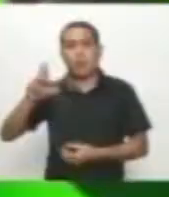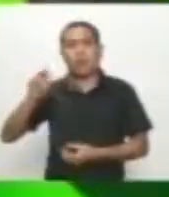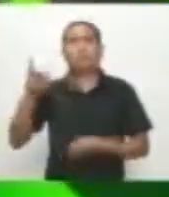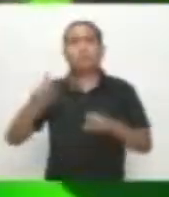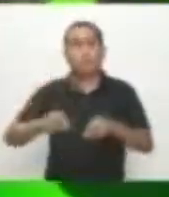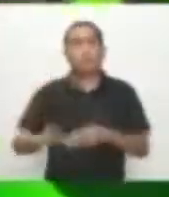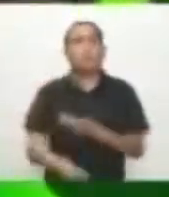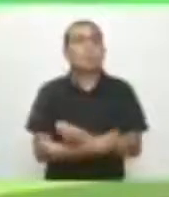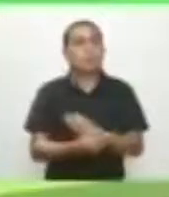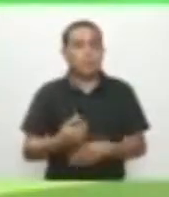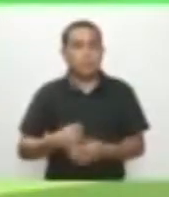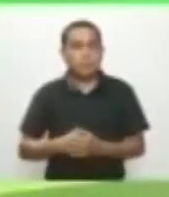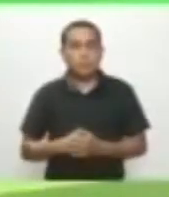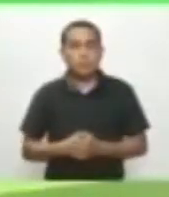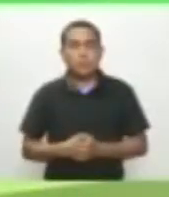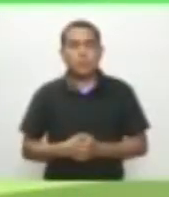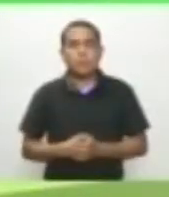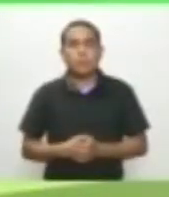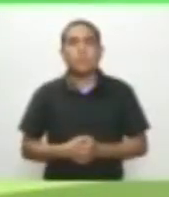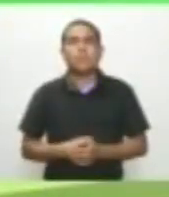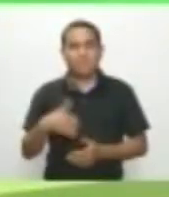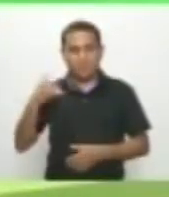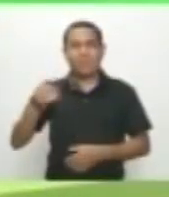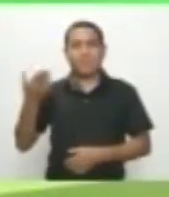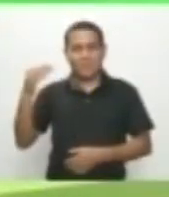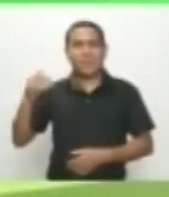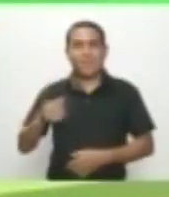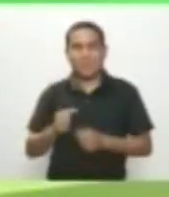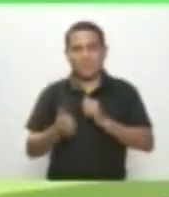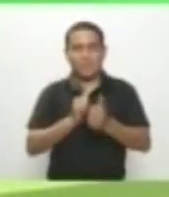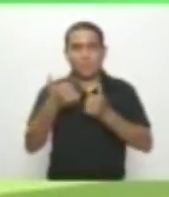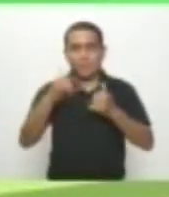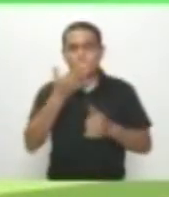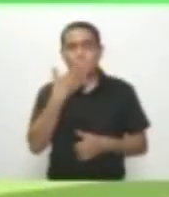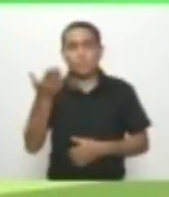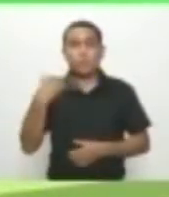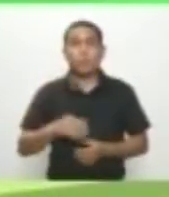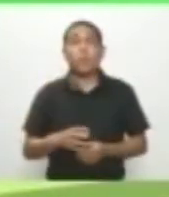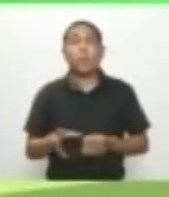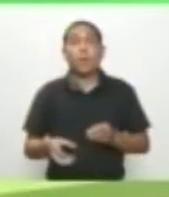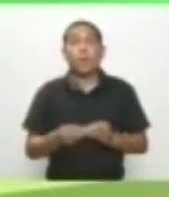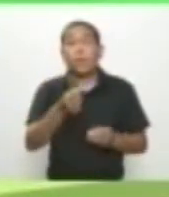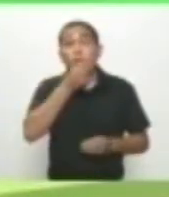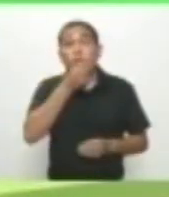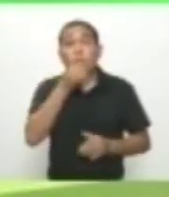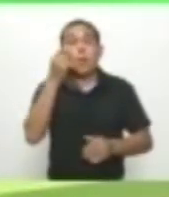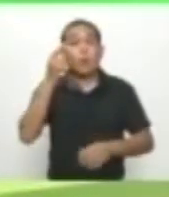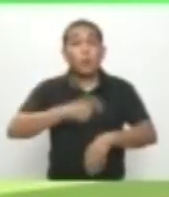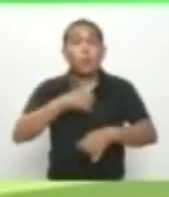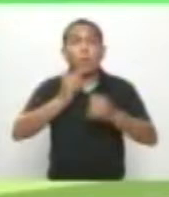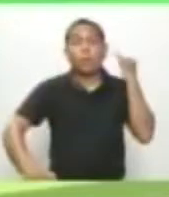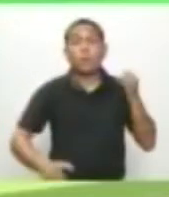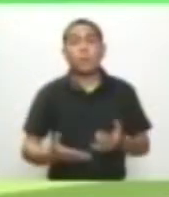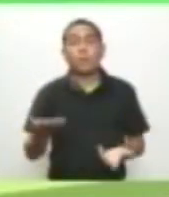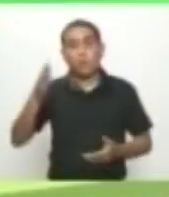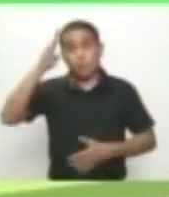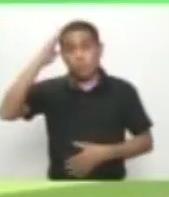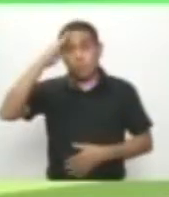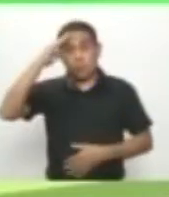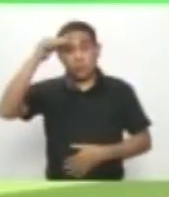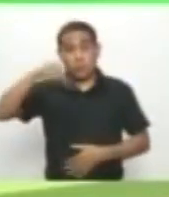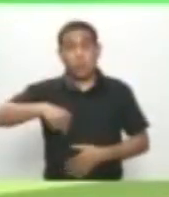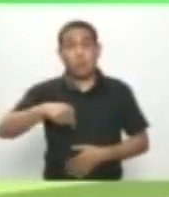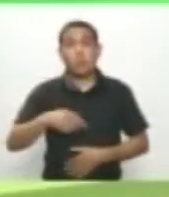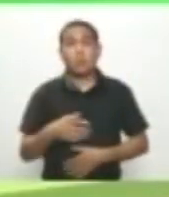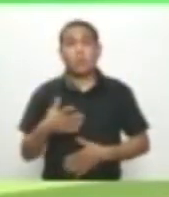Teixeira. Ahí estaba Marcos Pérez con la actualidad deportiva y tenemos noticias de última hora. El comandante de policía de la